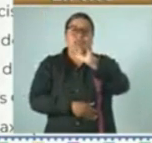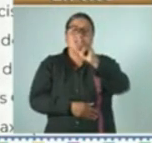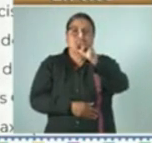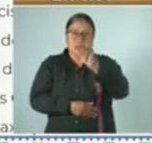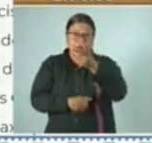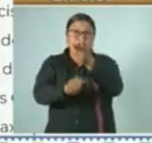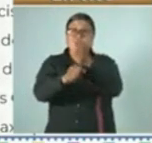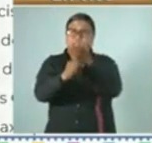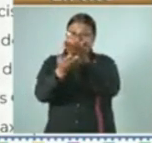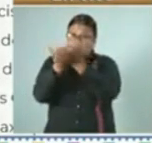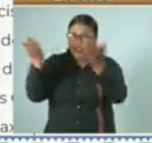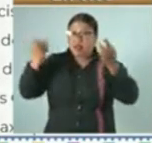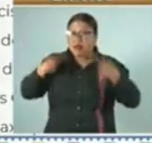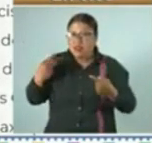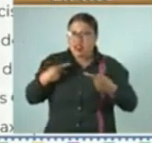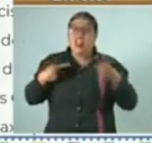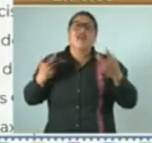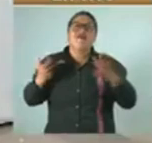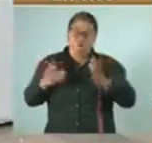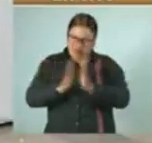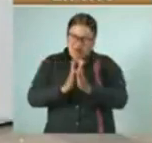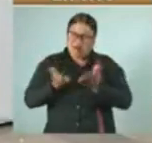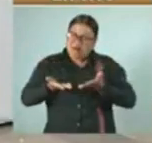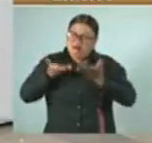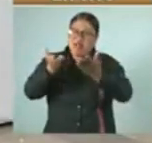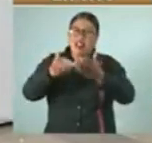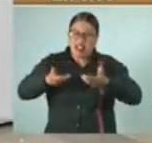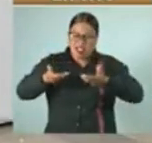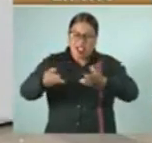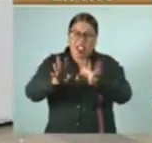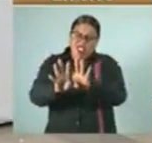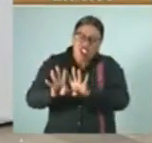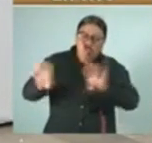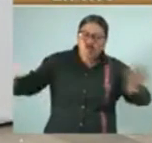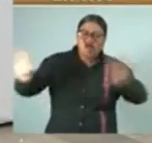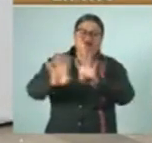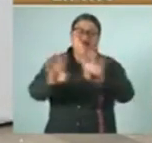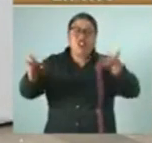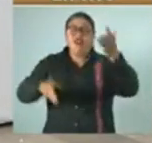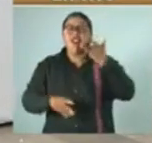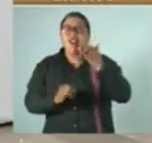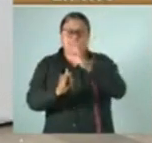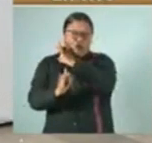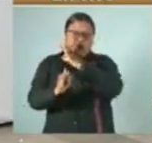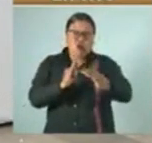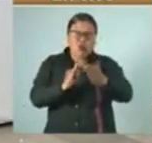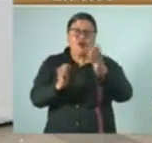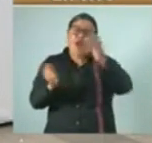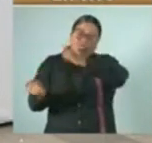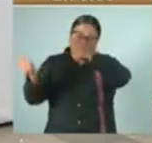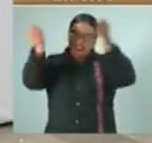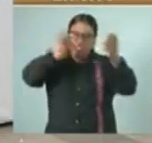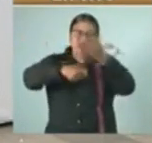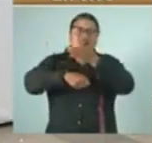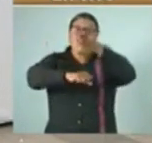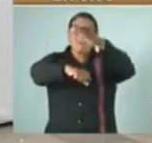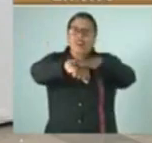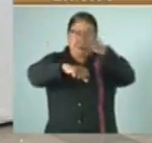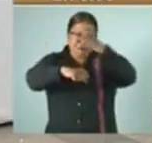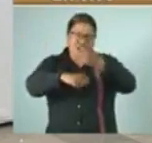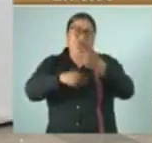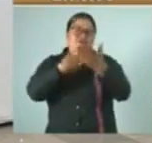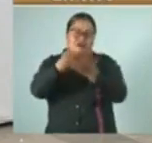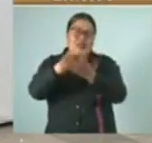a la ciudadanía y visitantes a salir a las calles y admirar este último desfile que anticipa a la octava del Lunes del